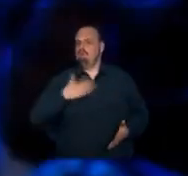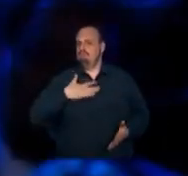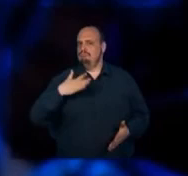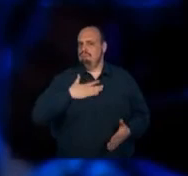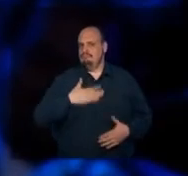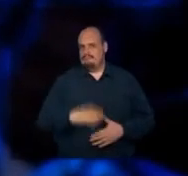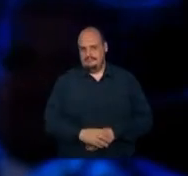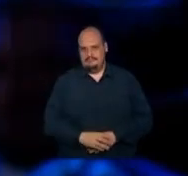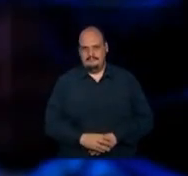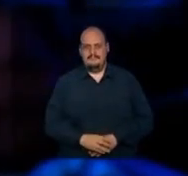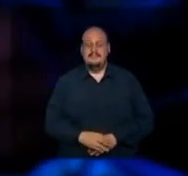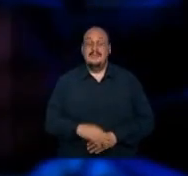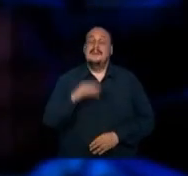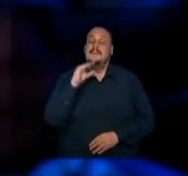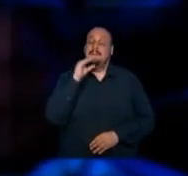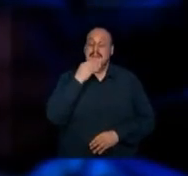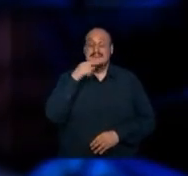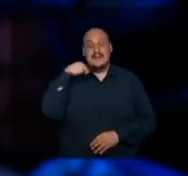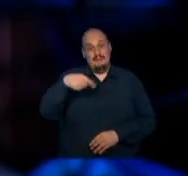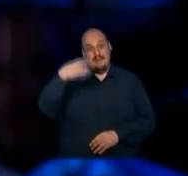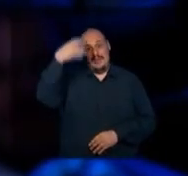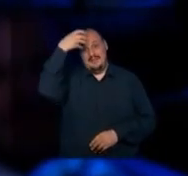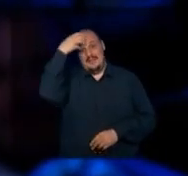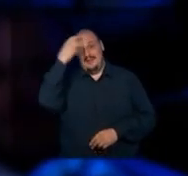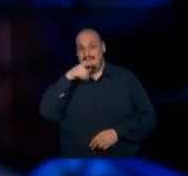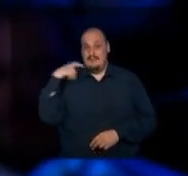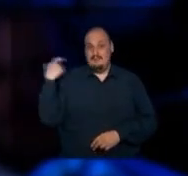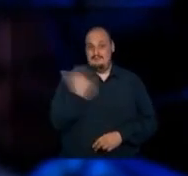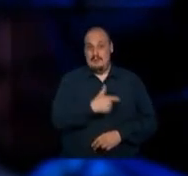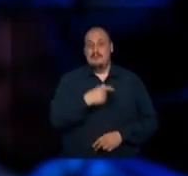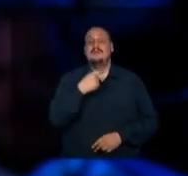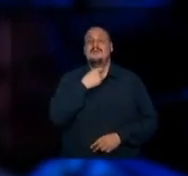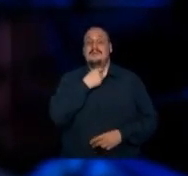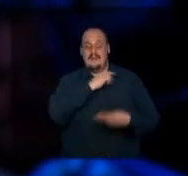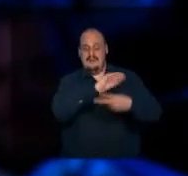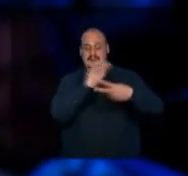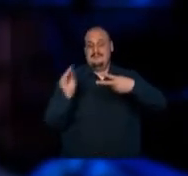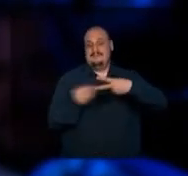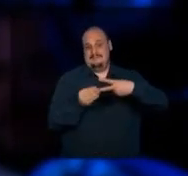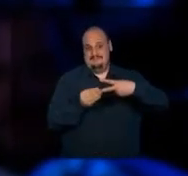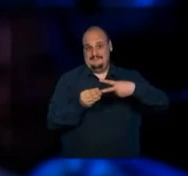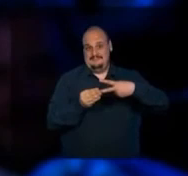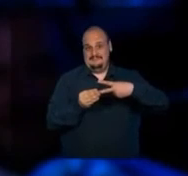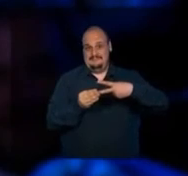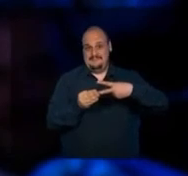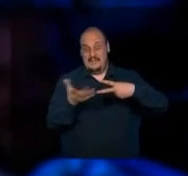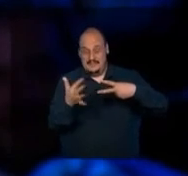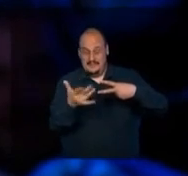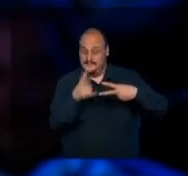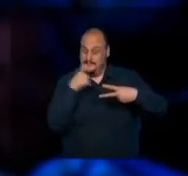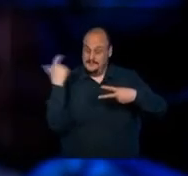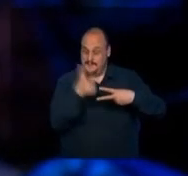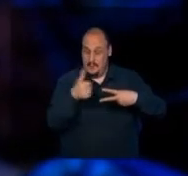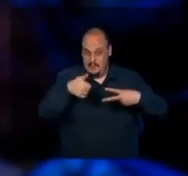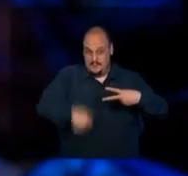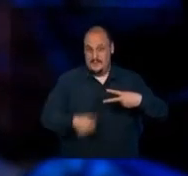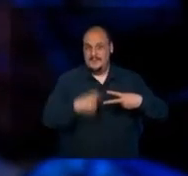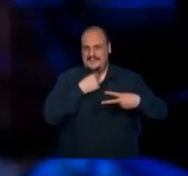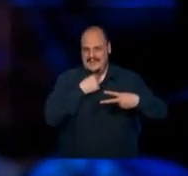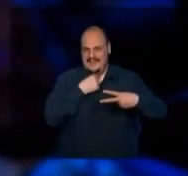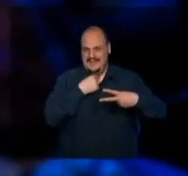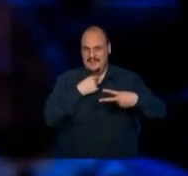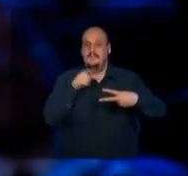gracias masa se sumó también a el listado de quienes quieren bueno usar el derecho a